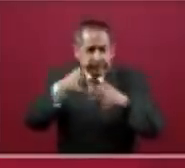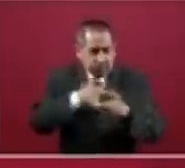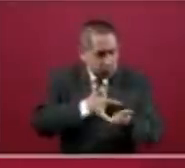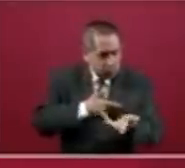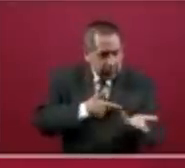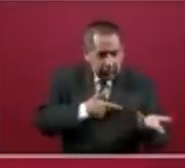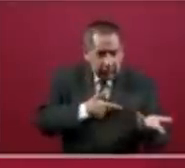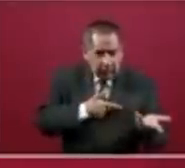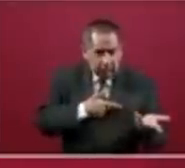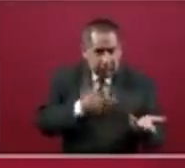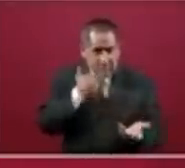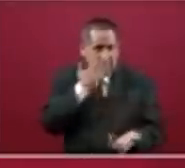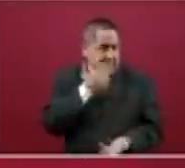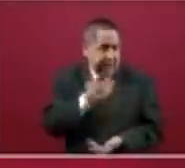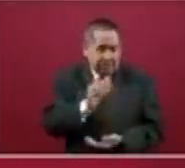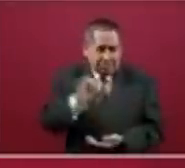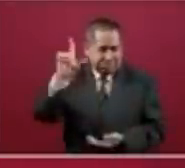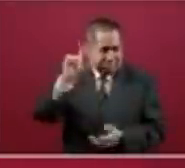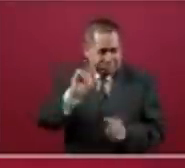de primera,